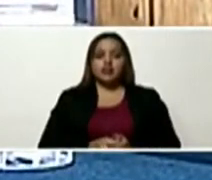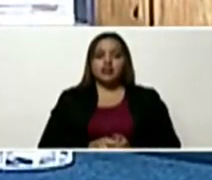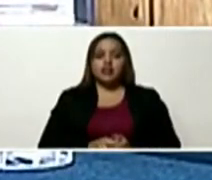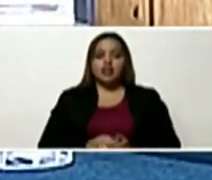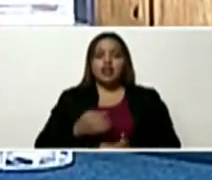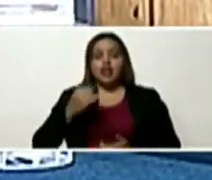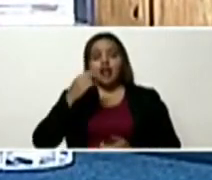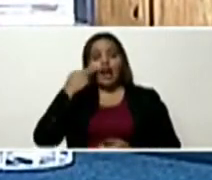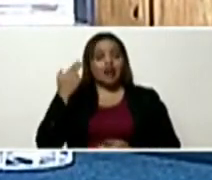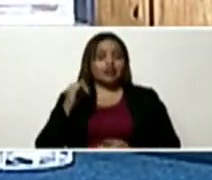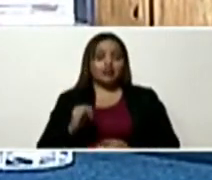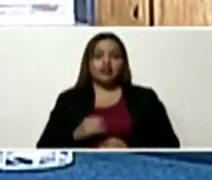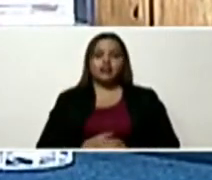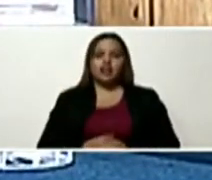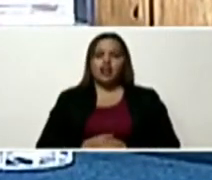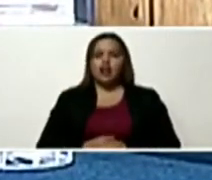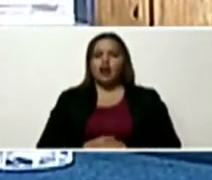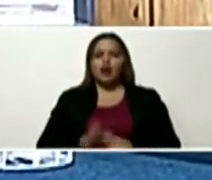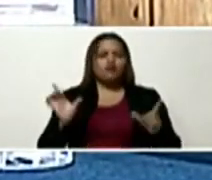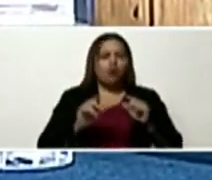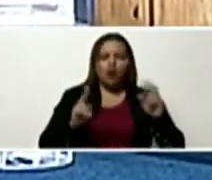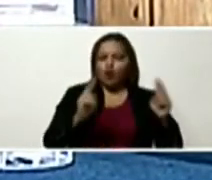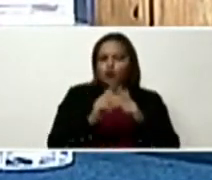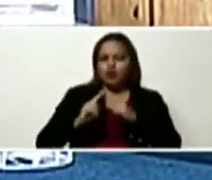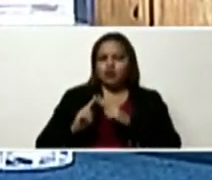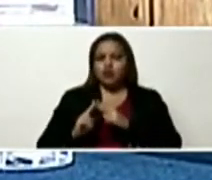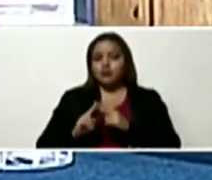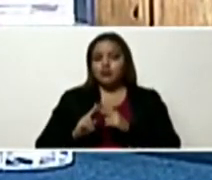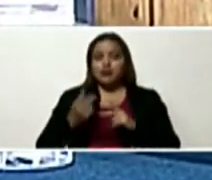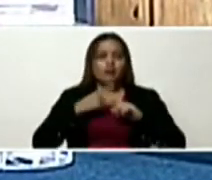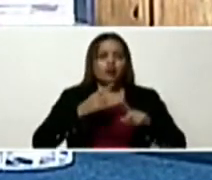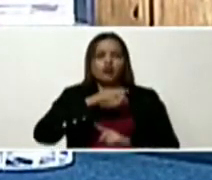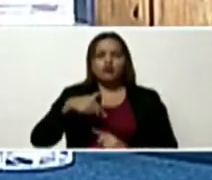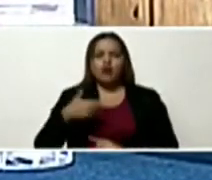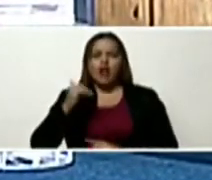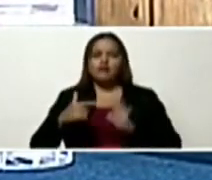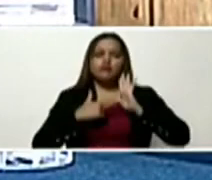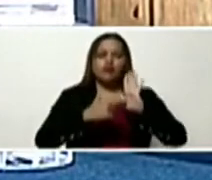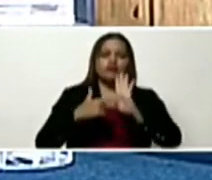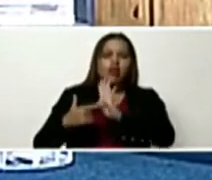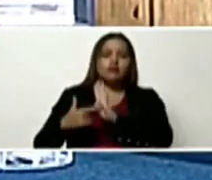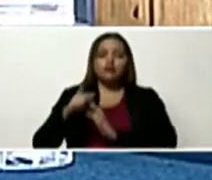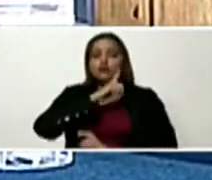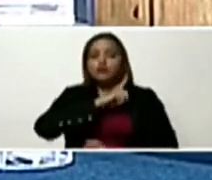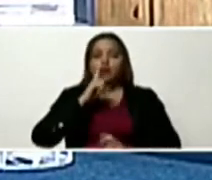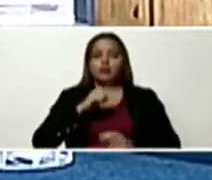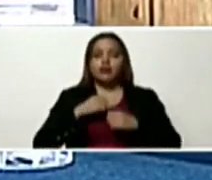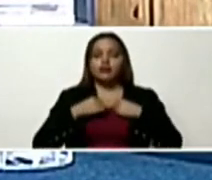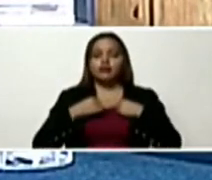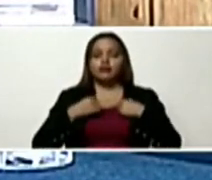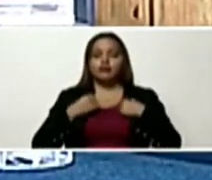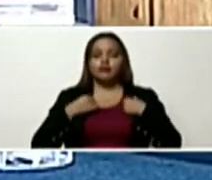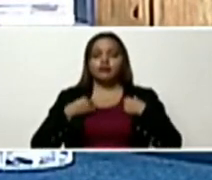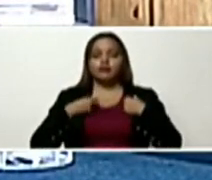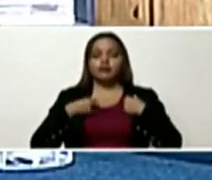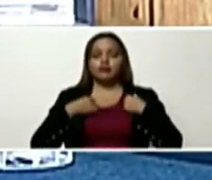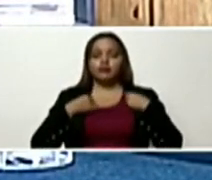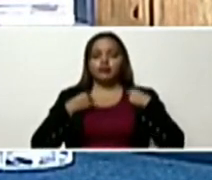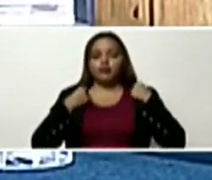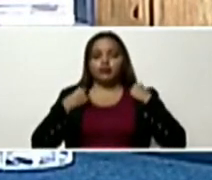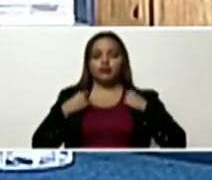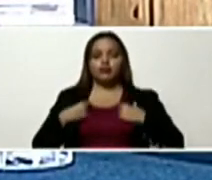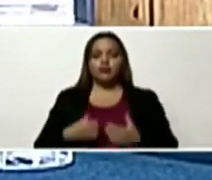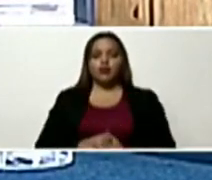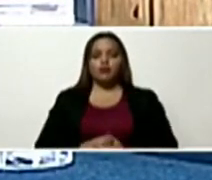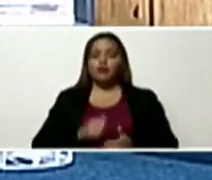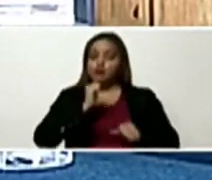Poco conocido, pero nosotros lo vamos a dar a conocer por su nombre, por su obra y por